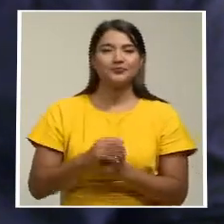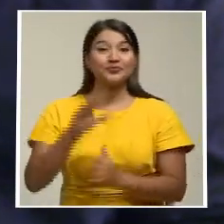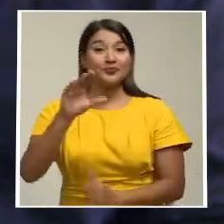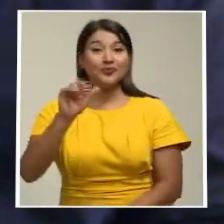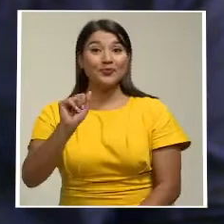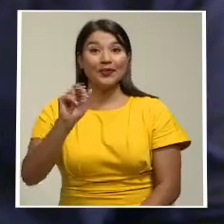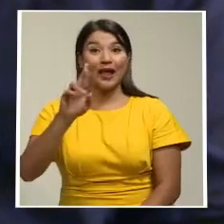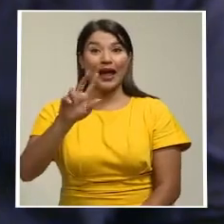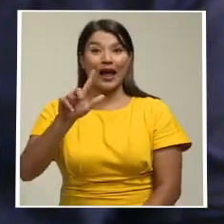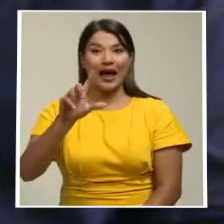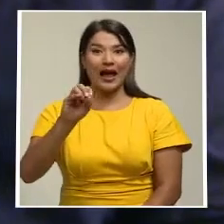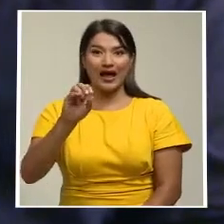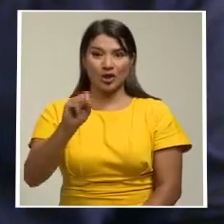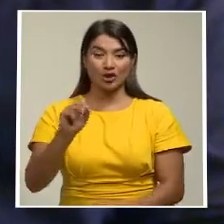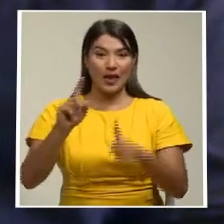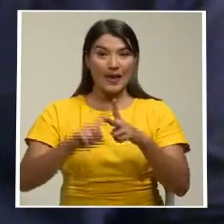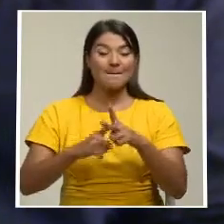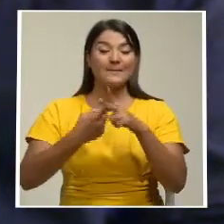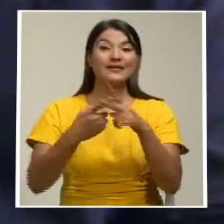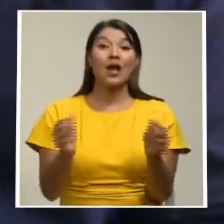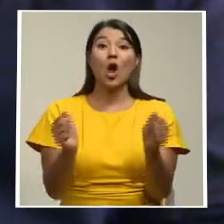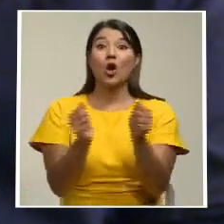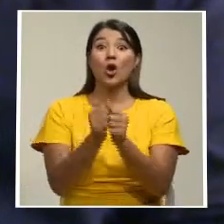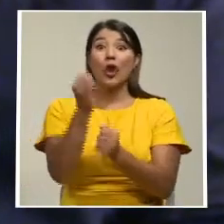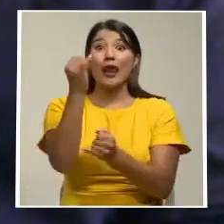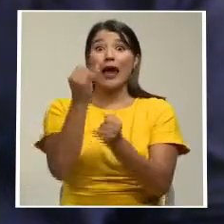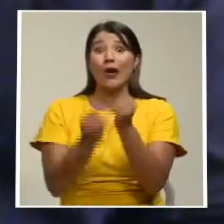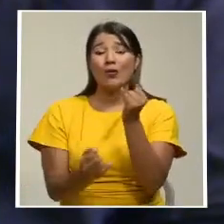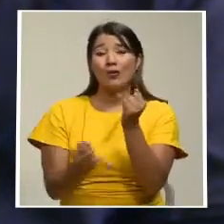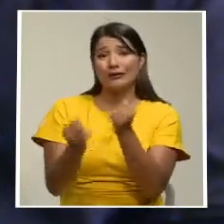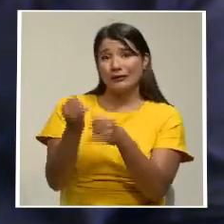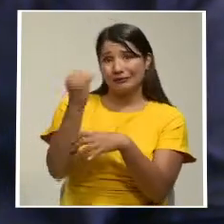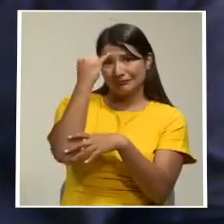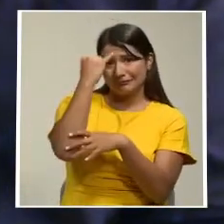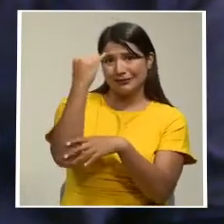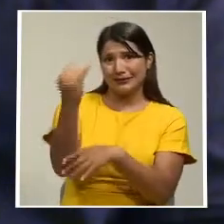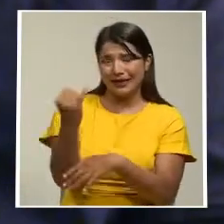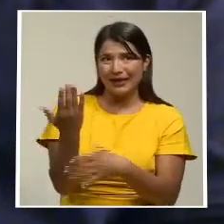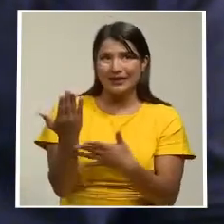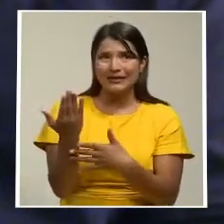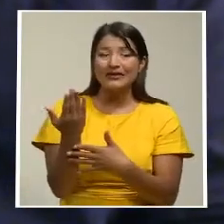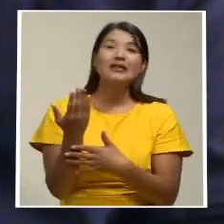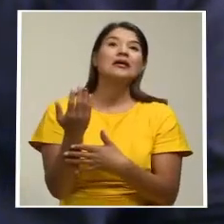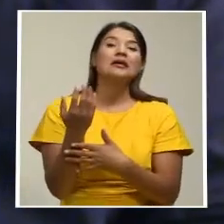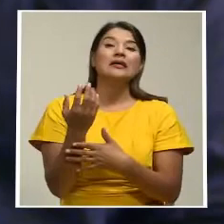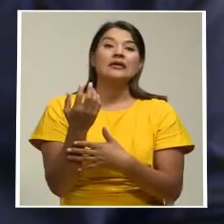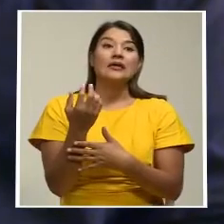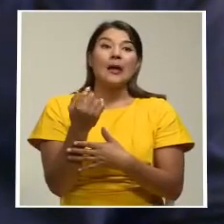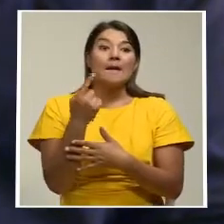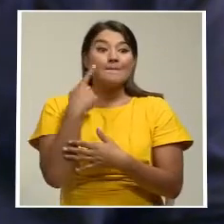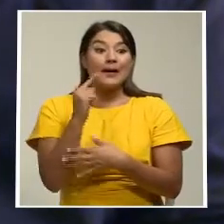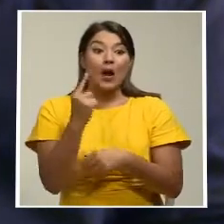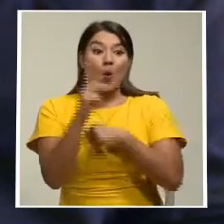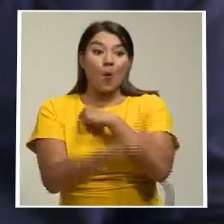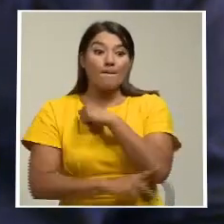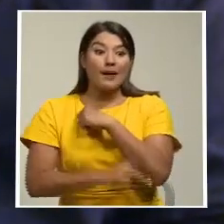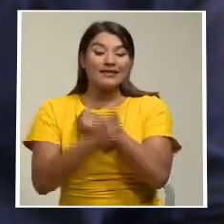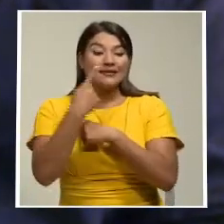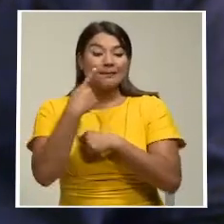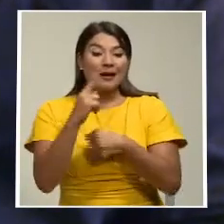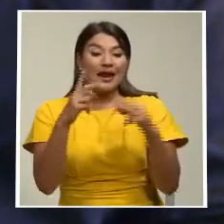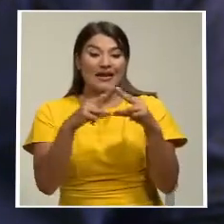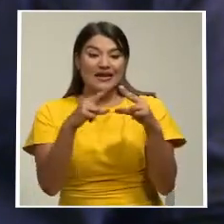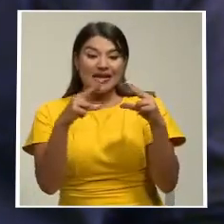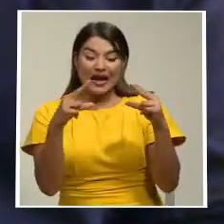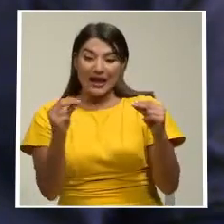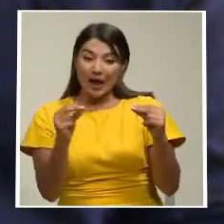comencemos con esta última ocurrencia que si no fuera trágica para un país como Nicaragua sería